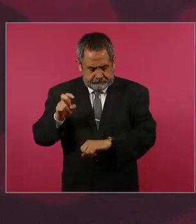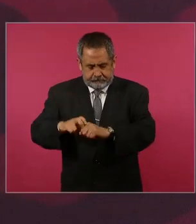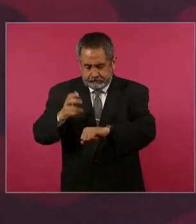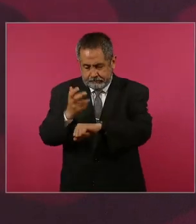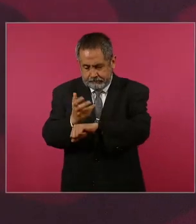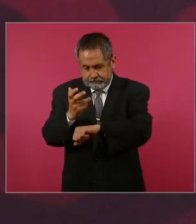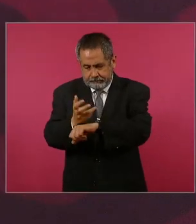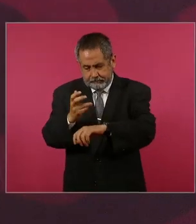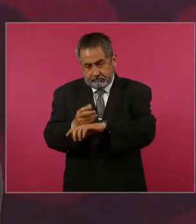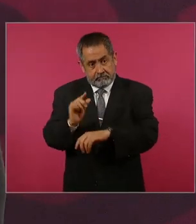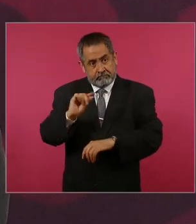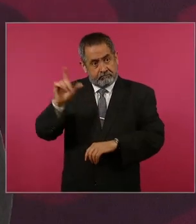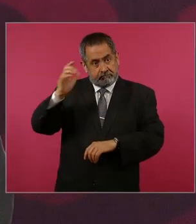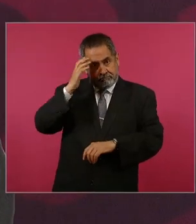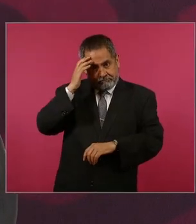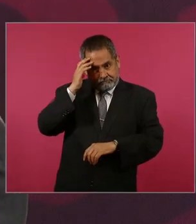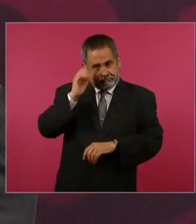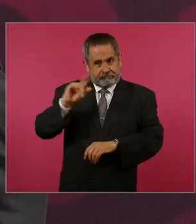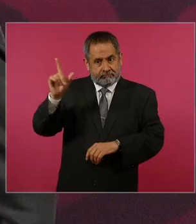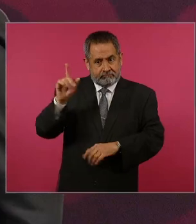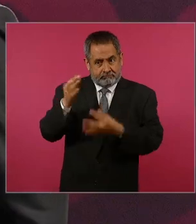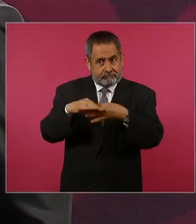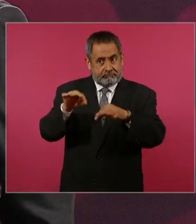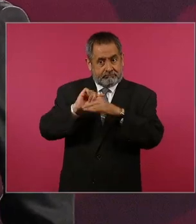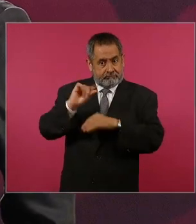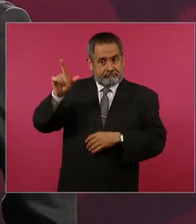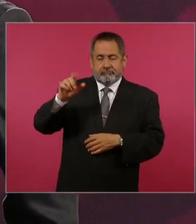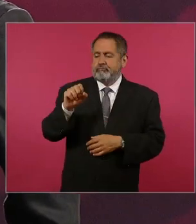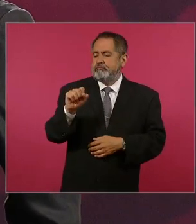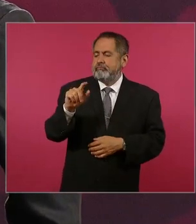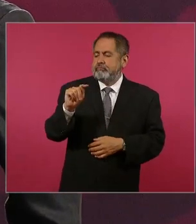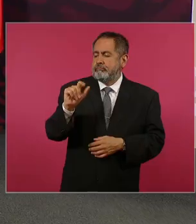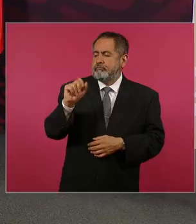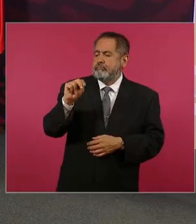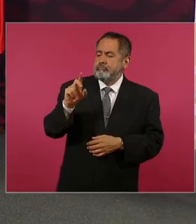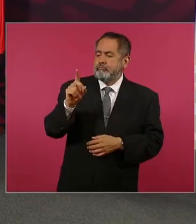Unidos afamada, importante.